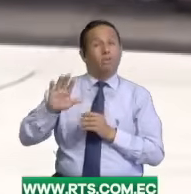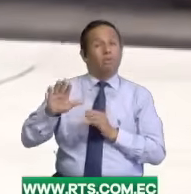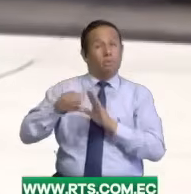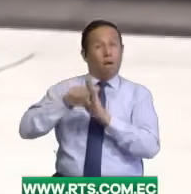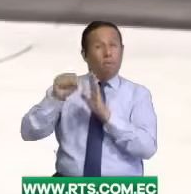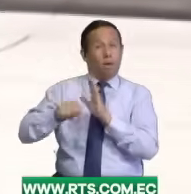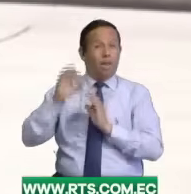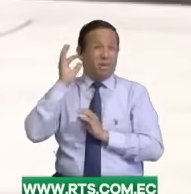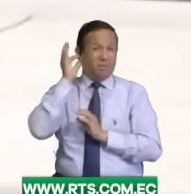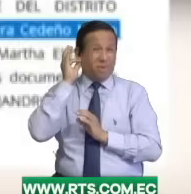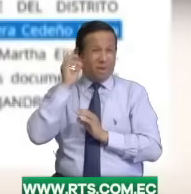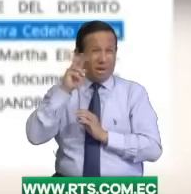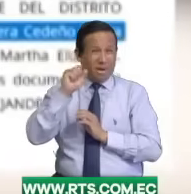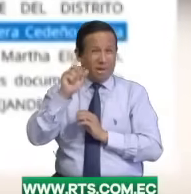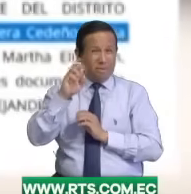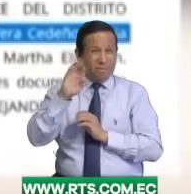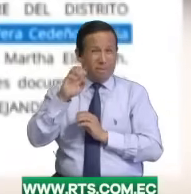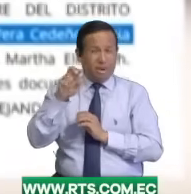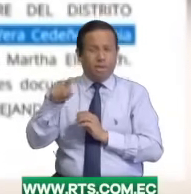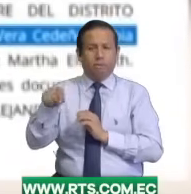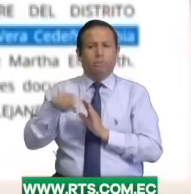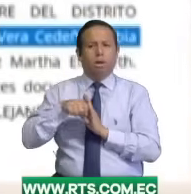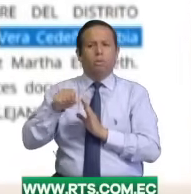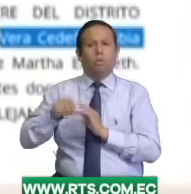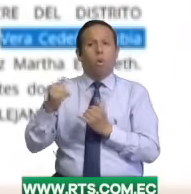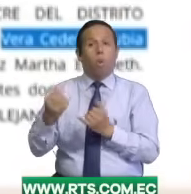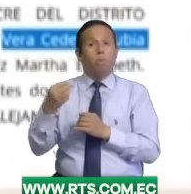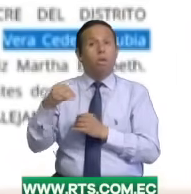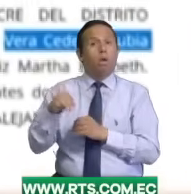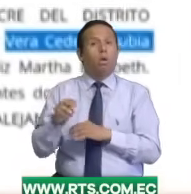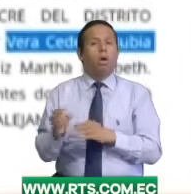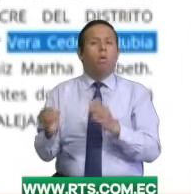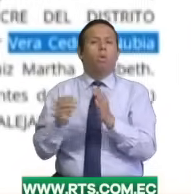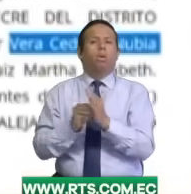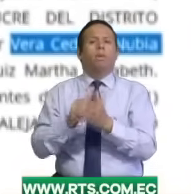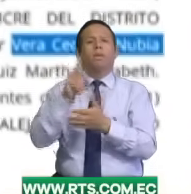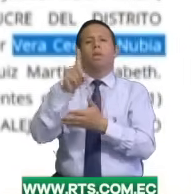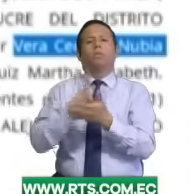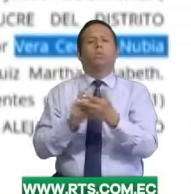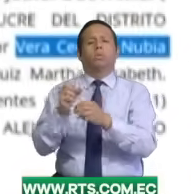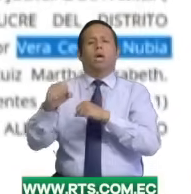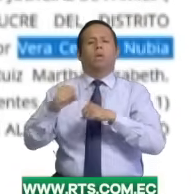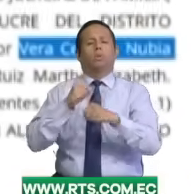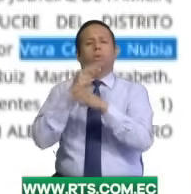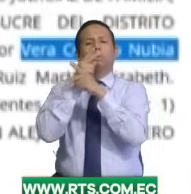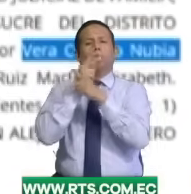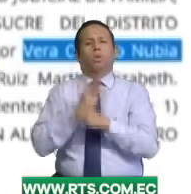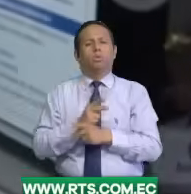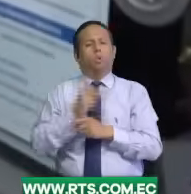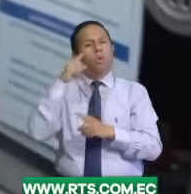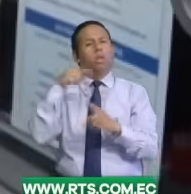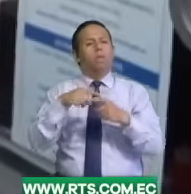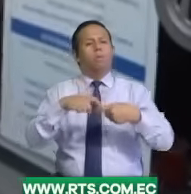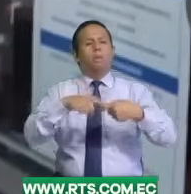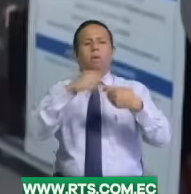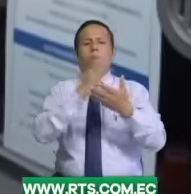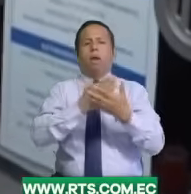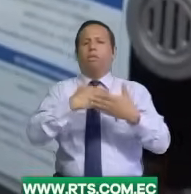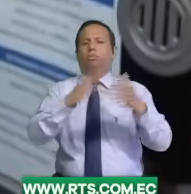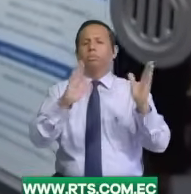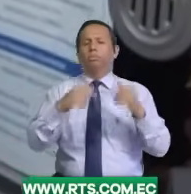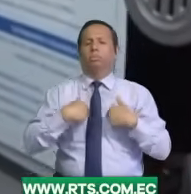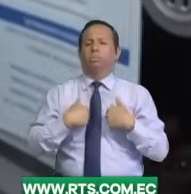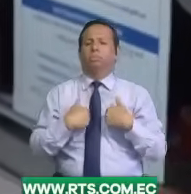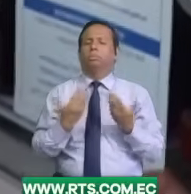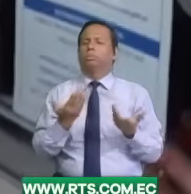Abad presentó este lunes una acción de protección que busca nulitar la suspensión en su contra. Esta causa